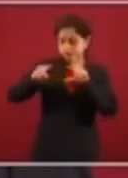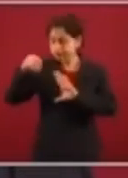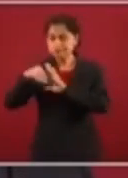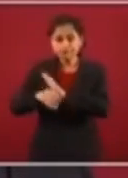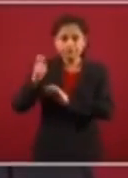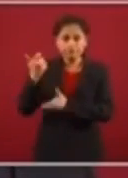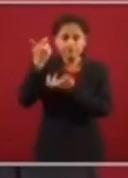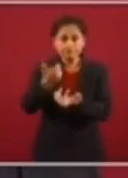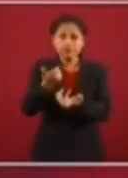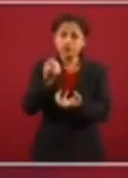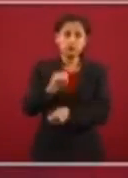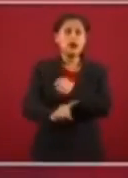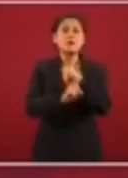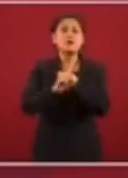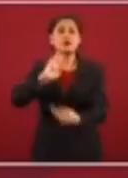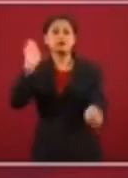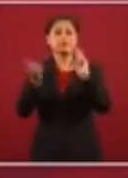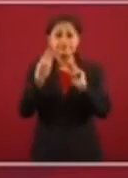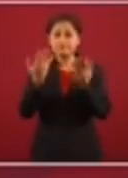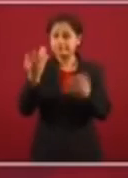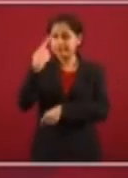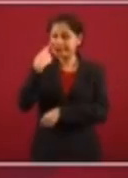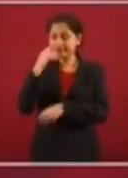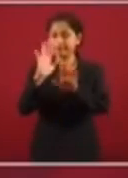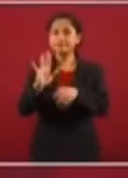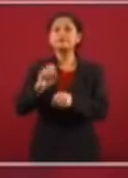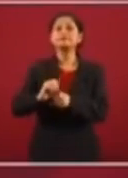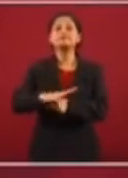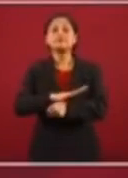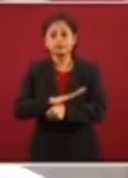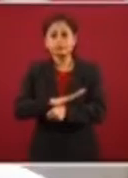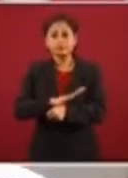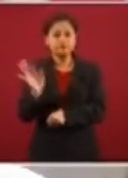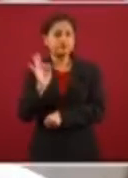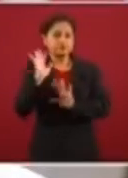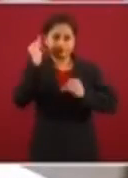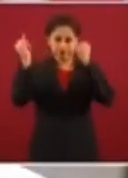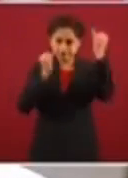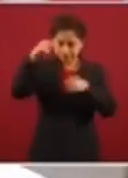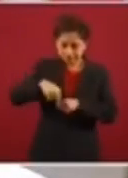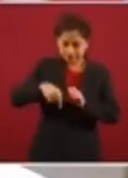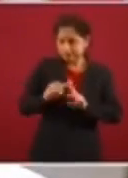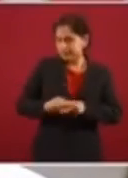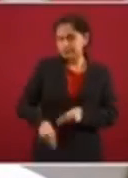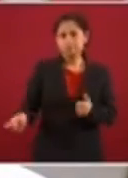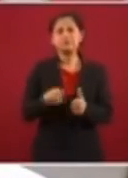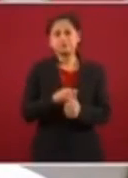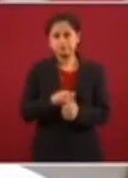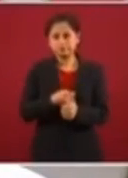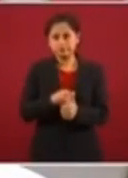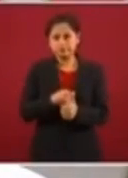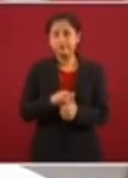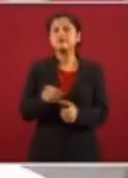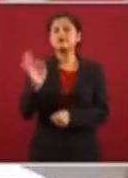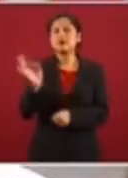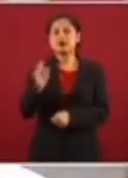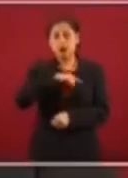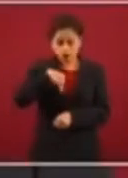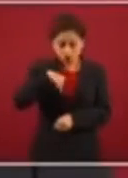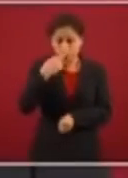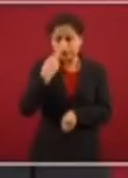mundial. Mire, si el coronavirus hubiera surgido aquí, nosotros fuésemos